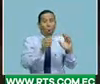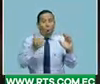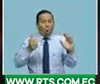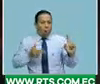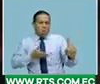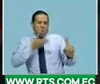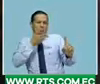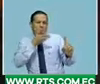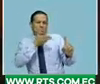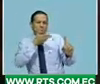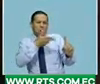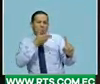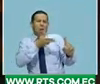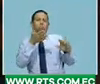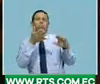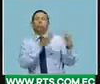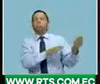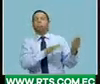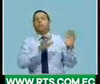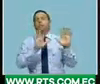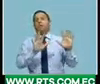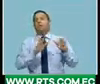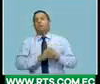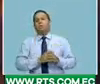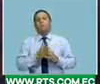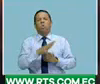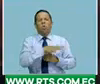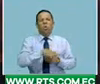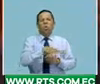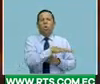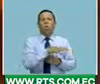cooperativa Justicia Social, en Mapasingue Este.